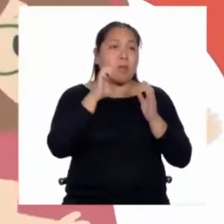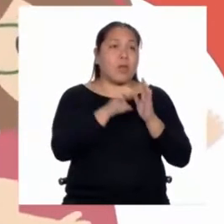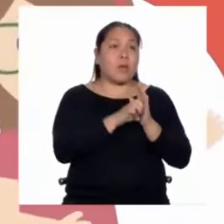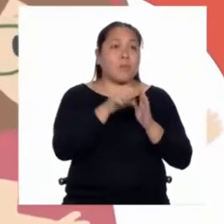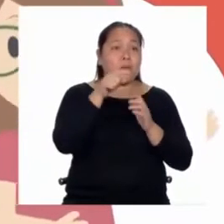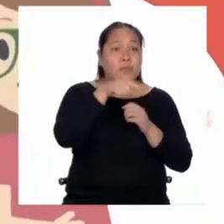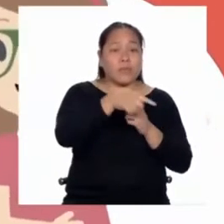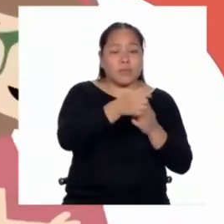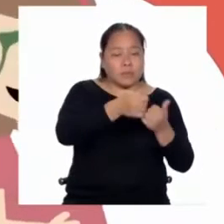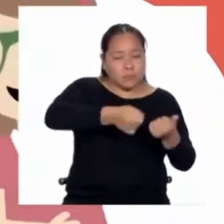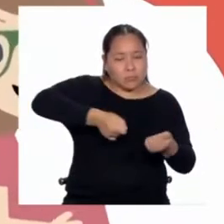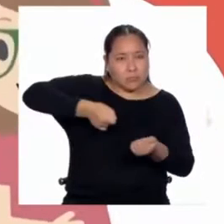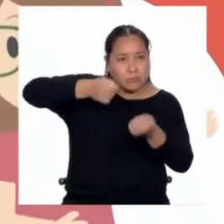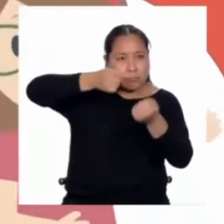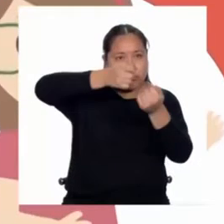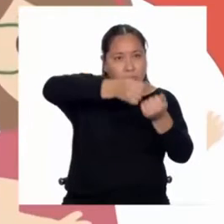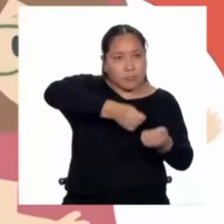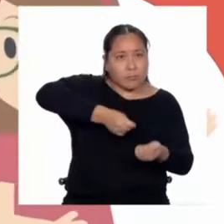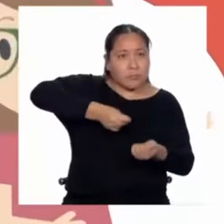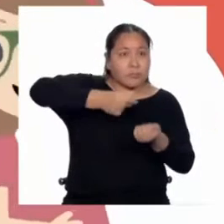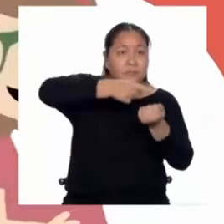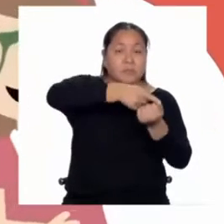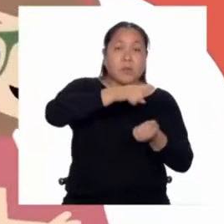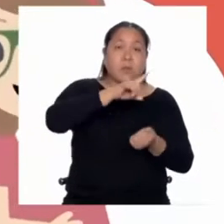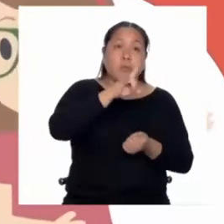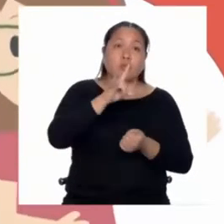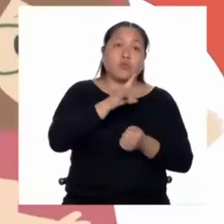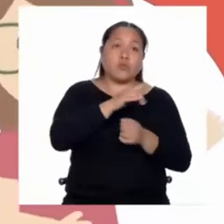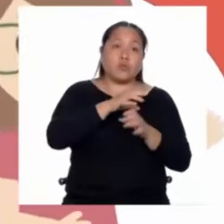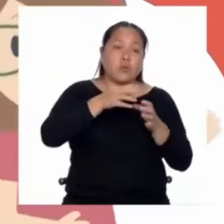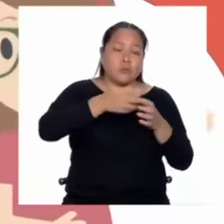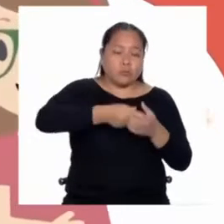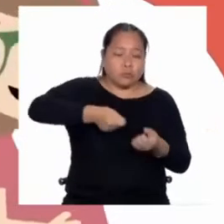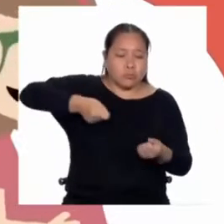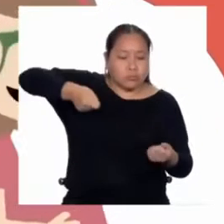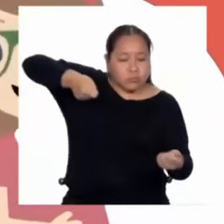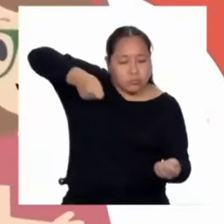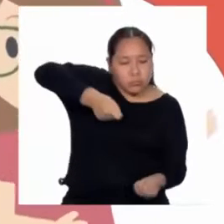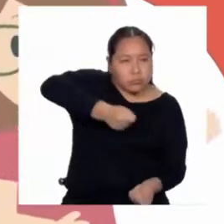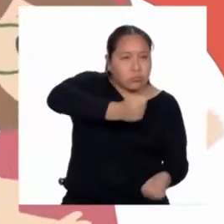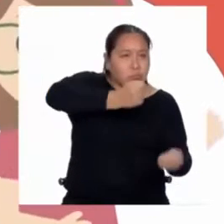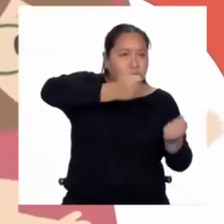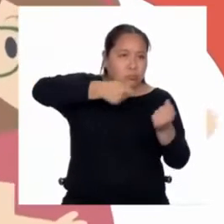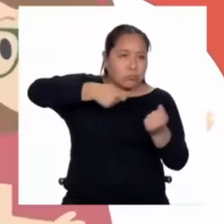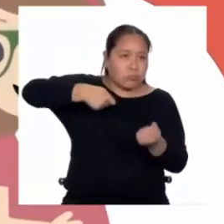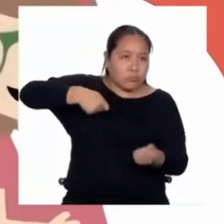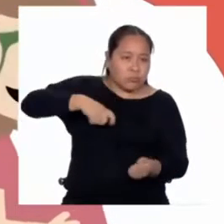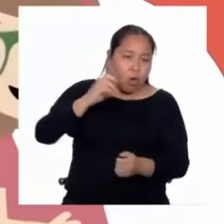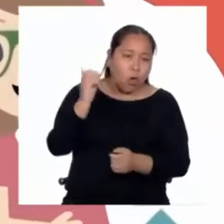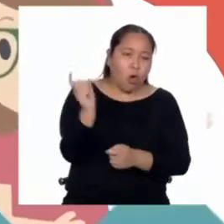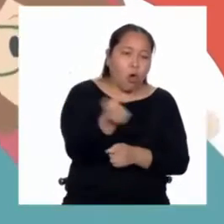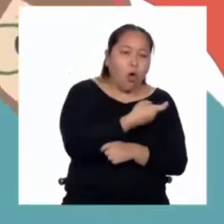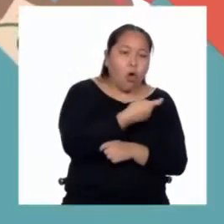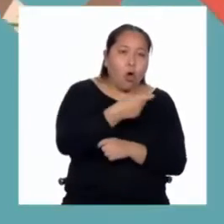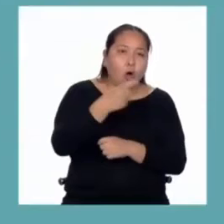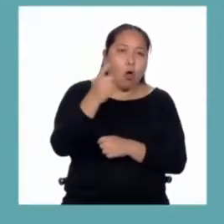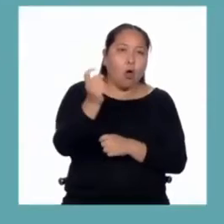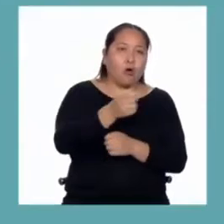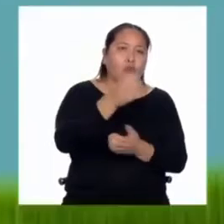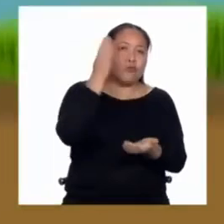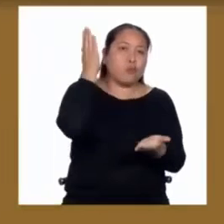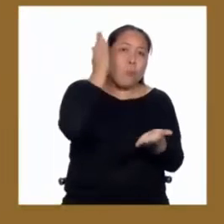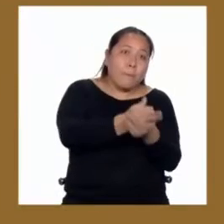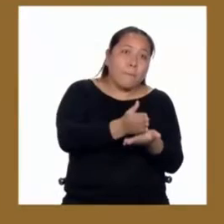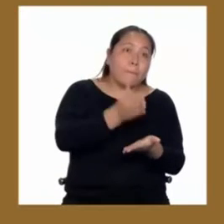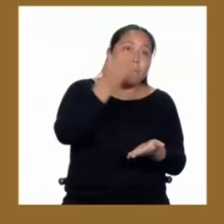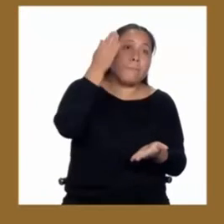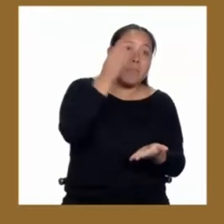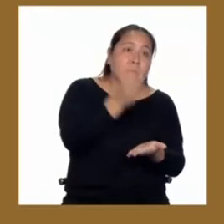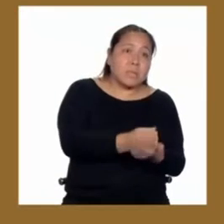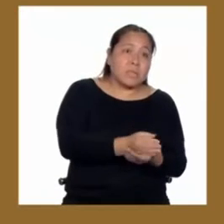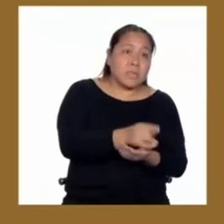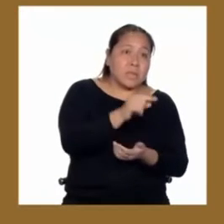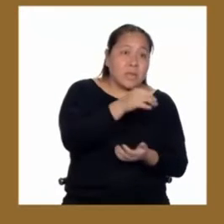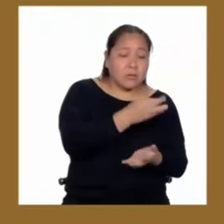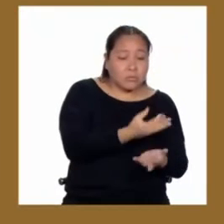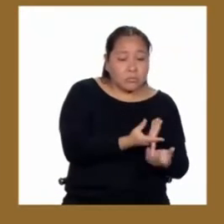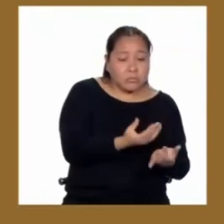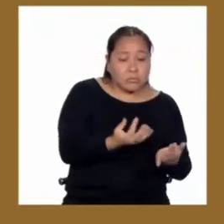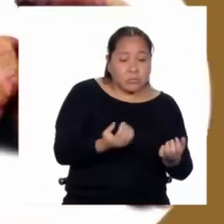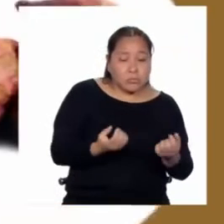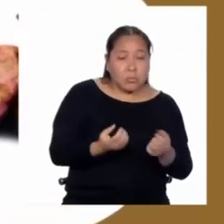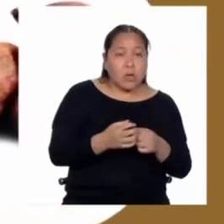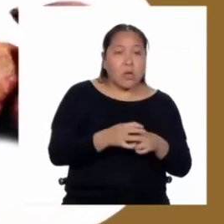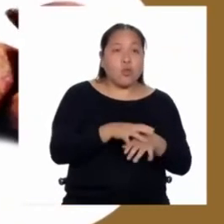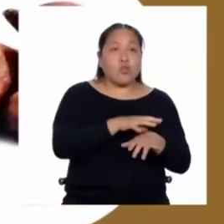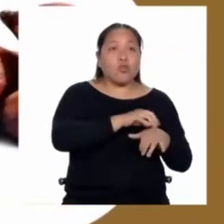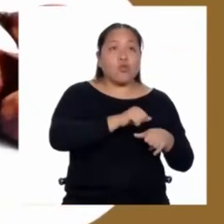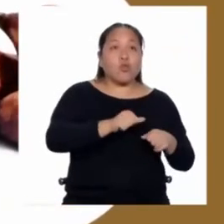de agricultura, Helga puede utilizar un palo de cavar, la hoz, machetes y en la misma tierra puede cultivar yuca,